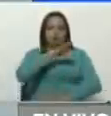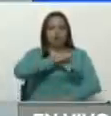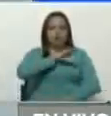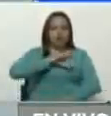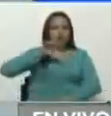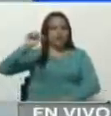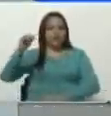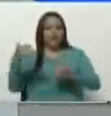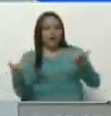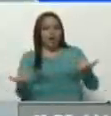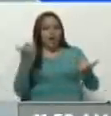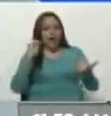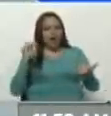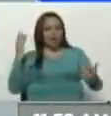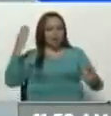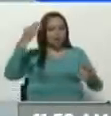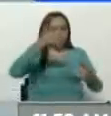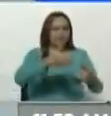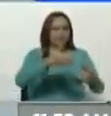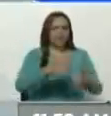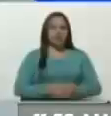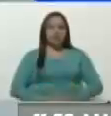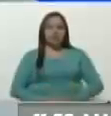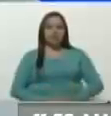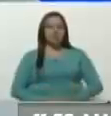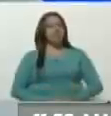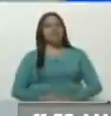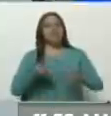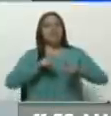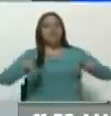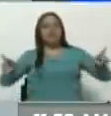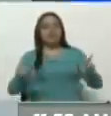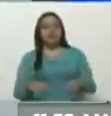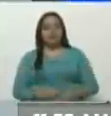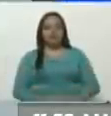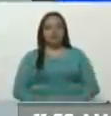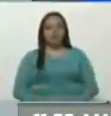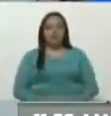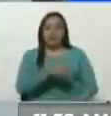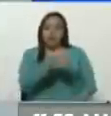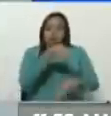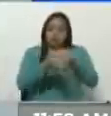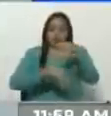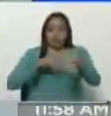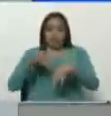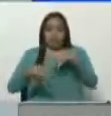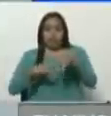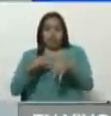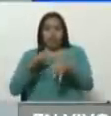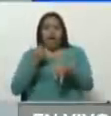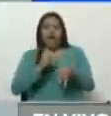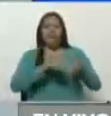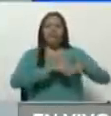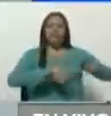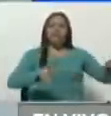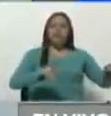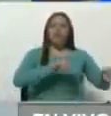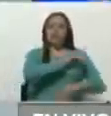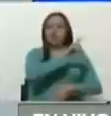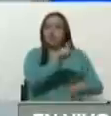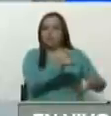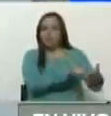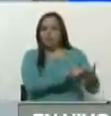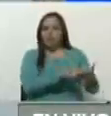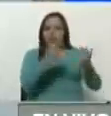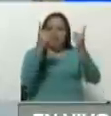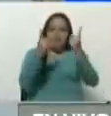izquierdista, centralismo democrático. Eso implica que hay democracia total en la toma